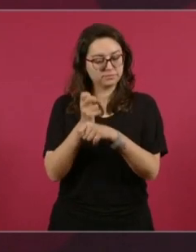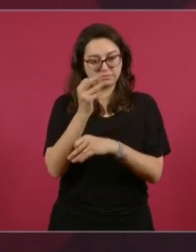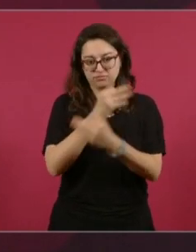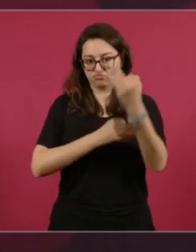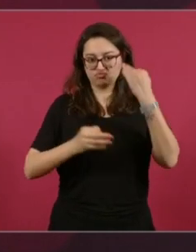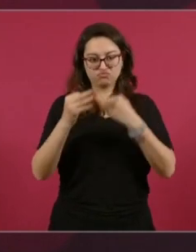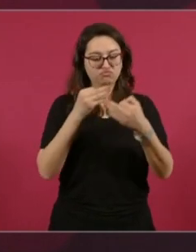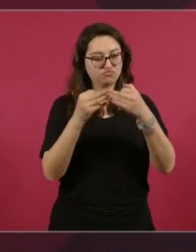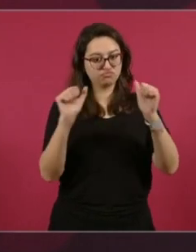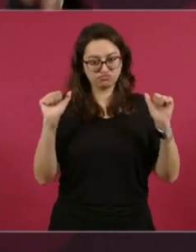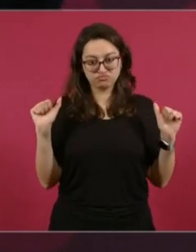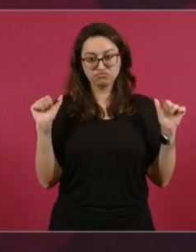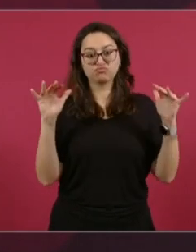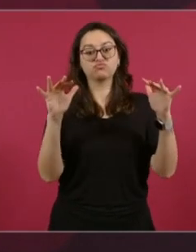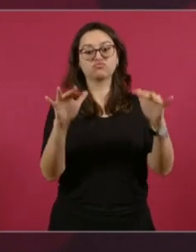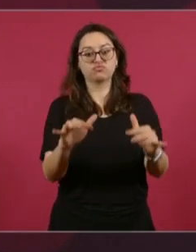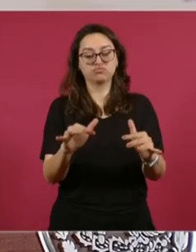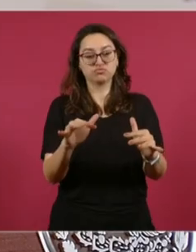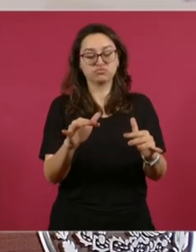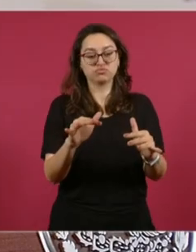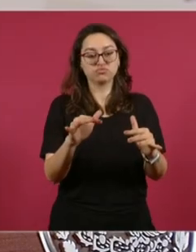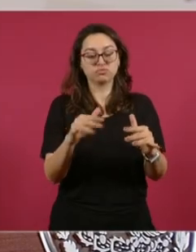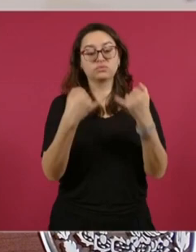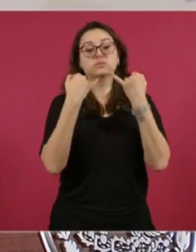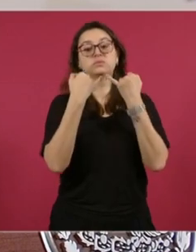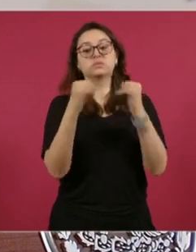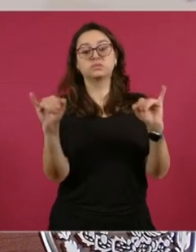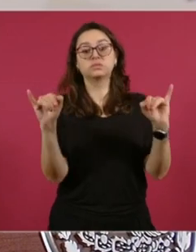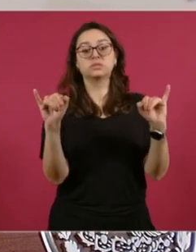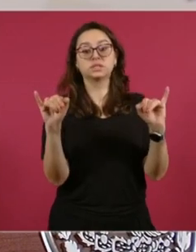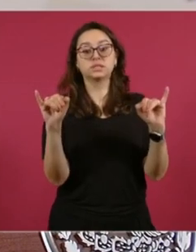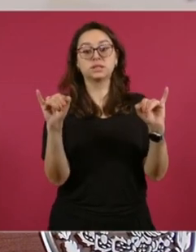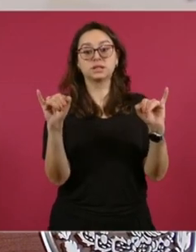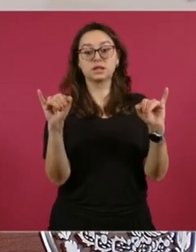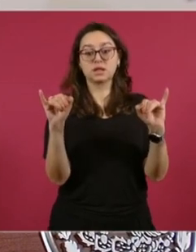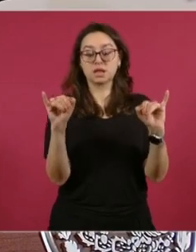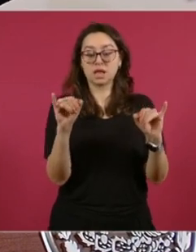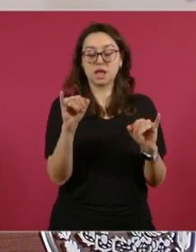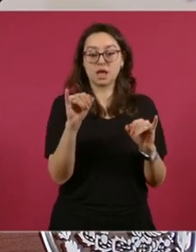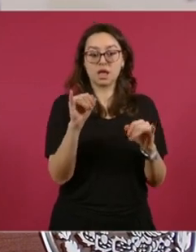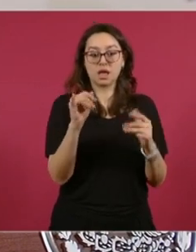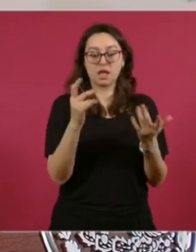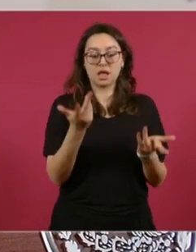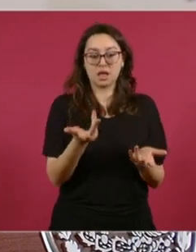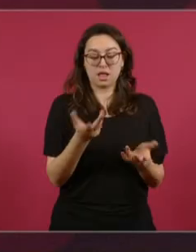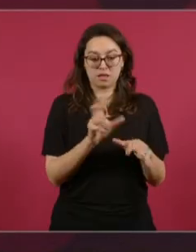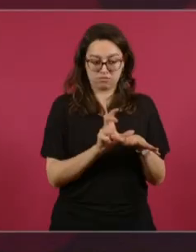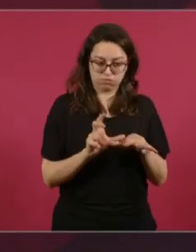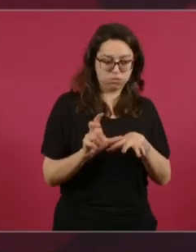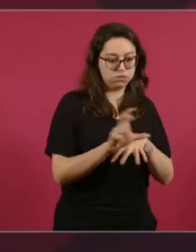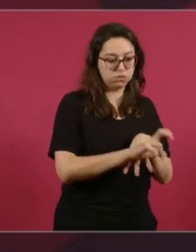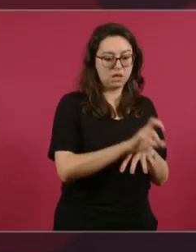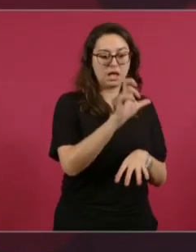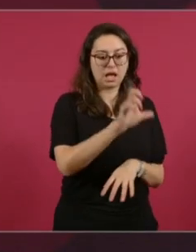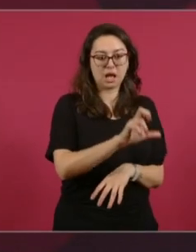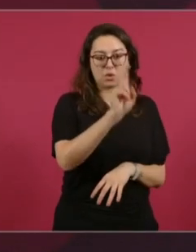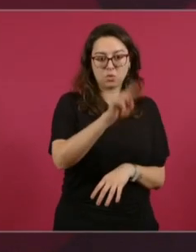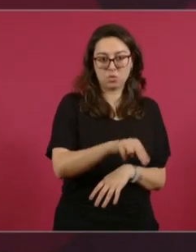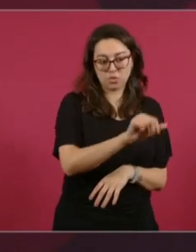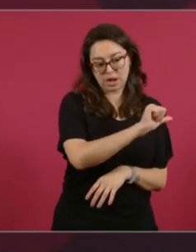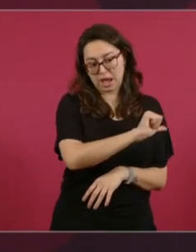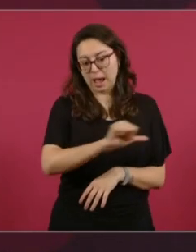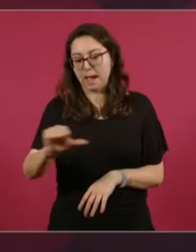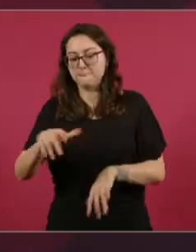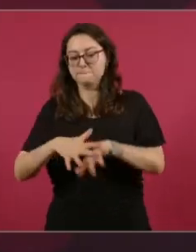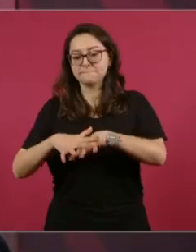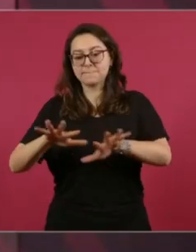todos, porque vamos a inaugurar el tramo de Cancún a Playa del Carmen, del